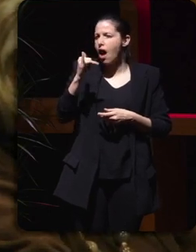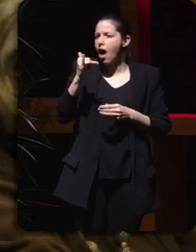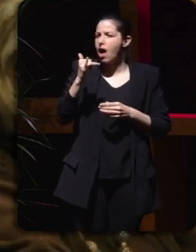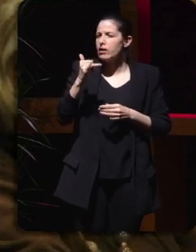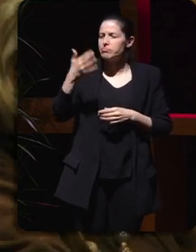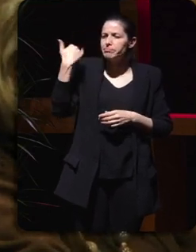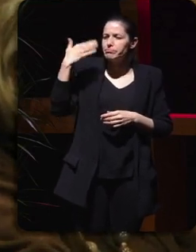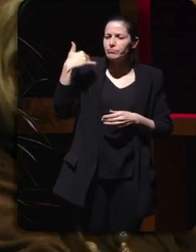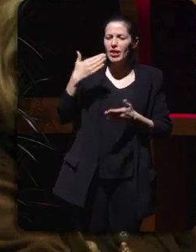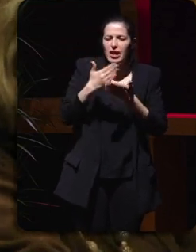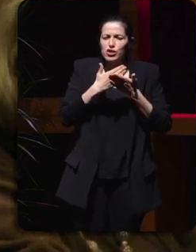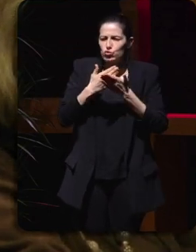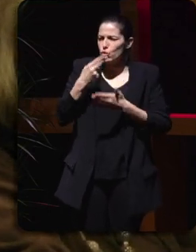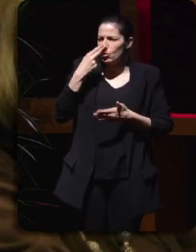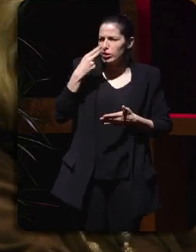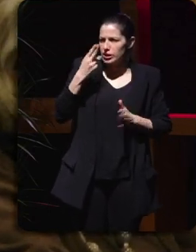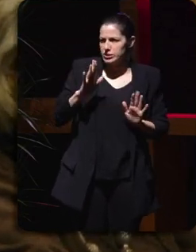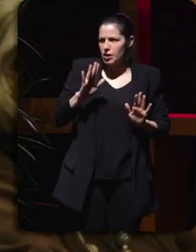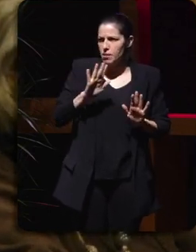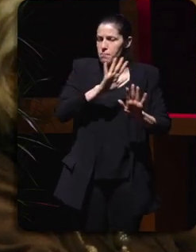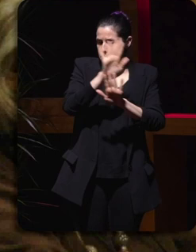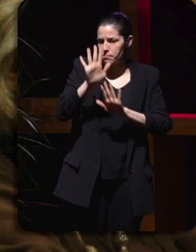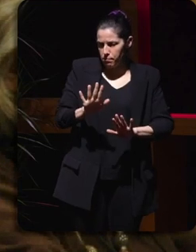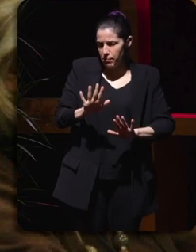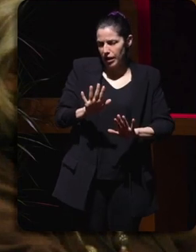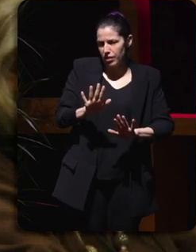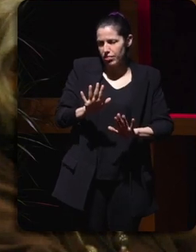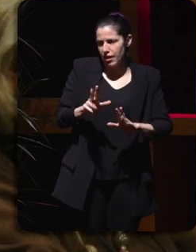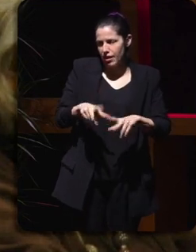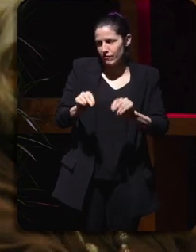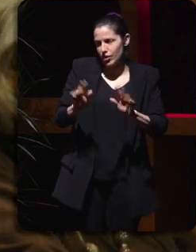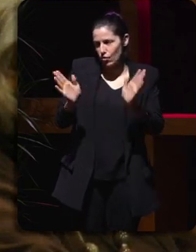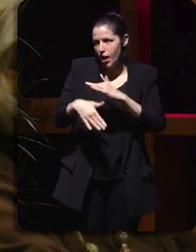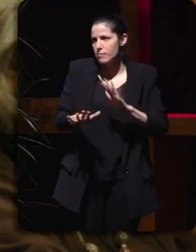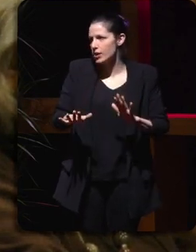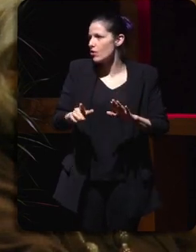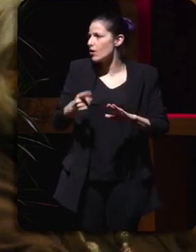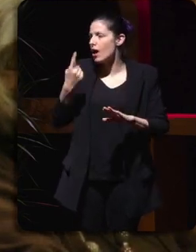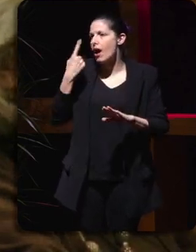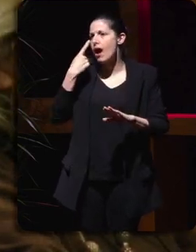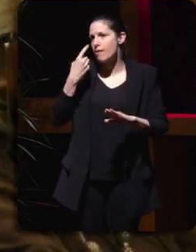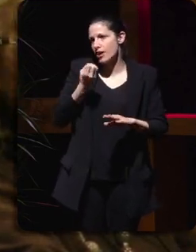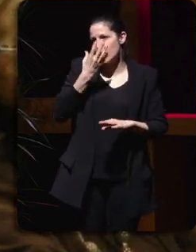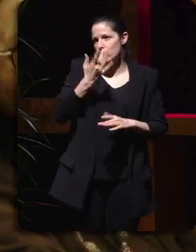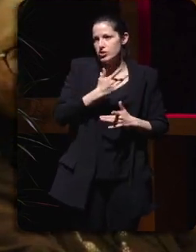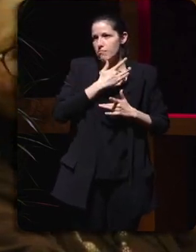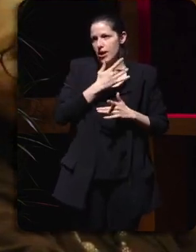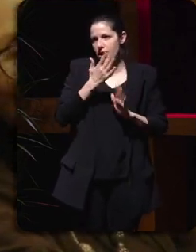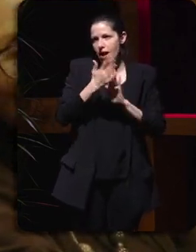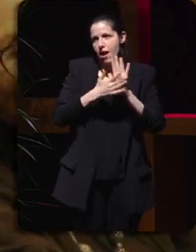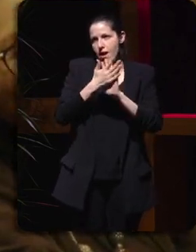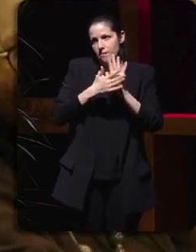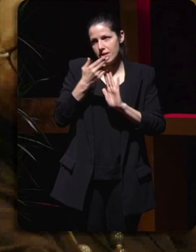muy interesante no que se había hecho parece que no voy a llegar al final pero llegaré muy pronto llegará rápido que Rosa María tiene cosas interesantísimas que